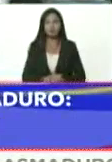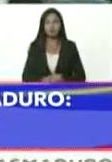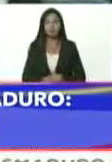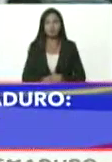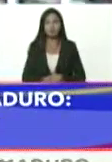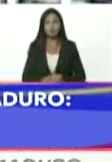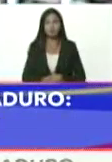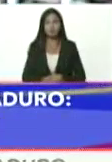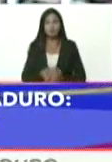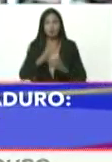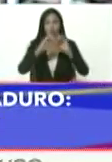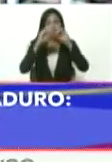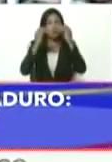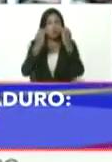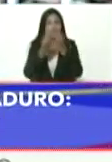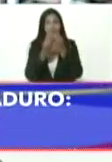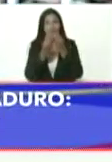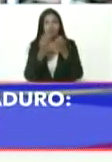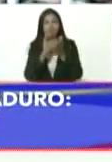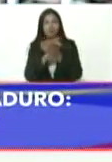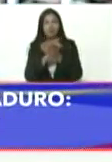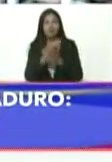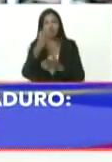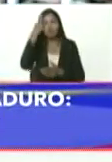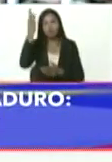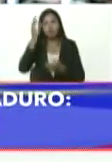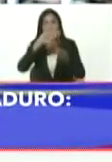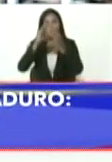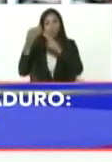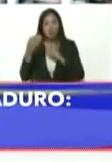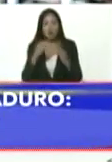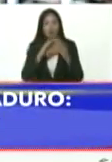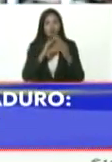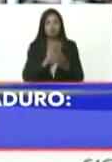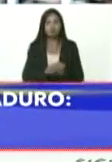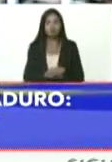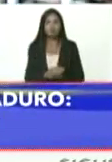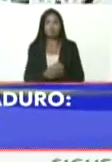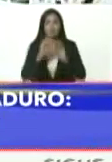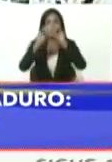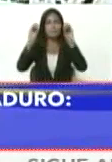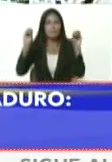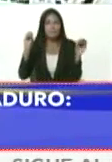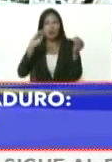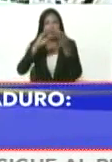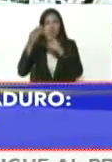Te organiza en su comunidad un consejo comunal. Convoca a la comunidad.